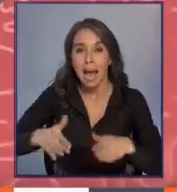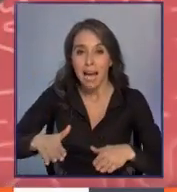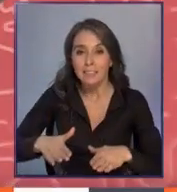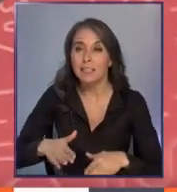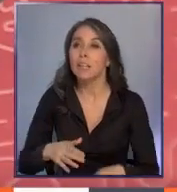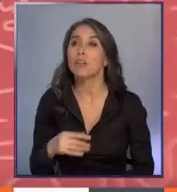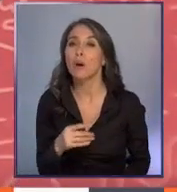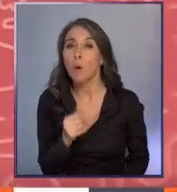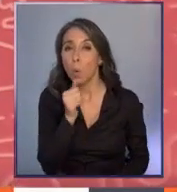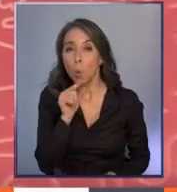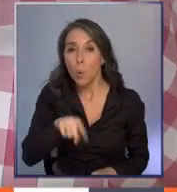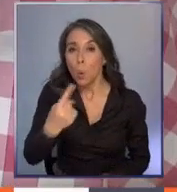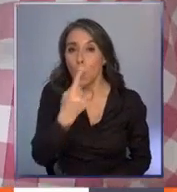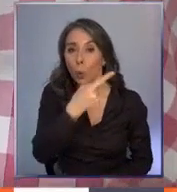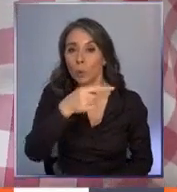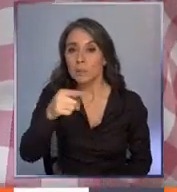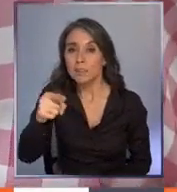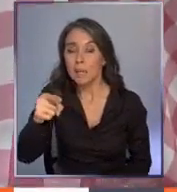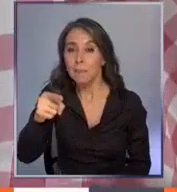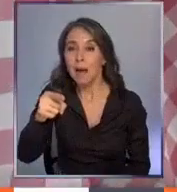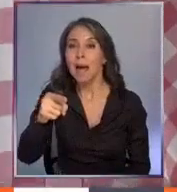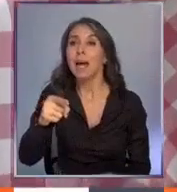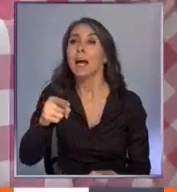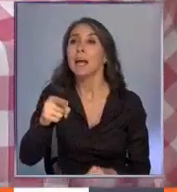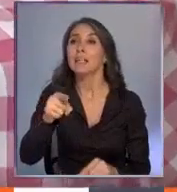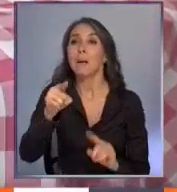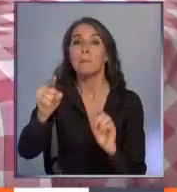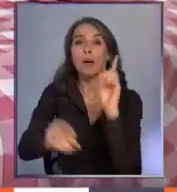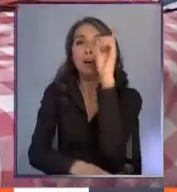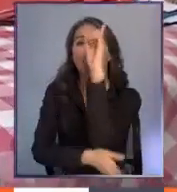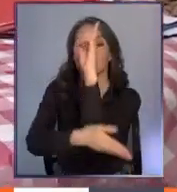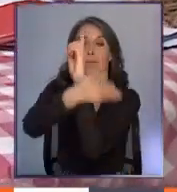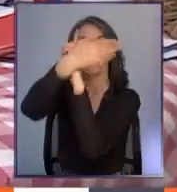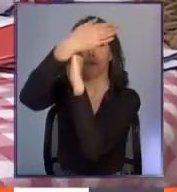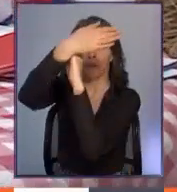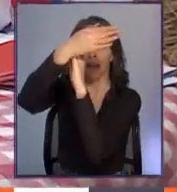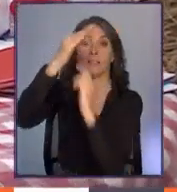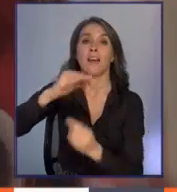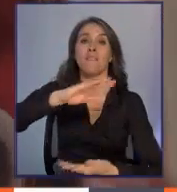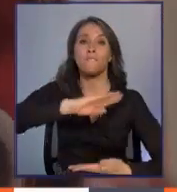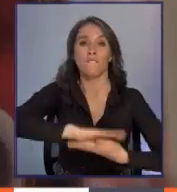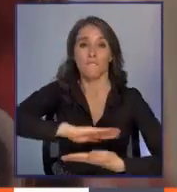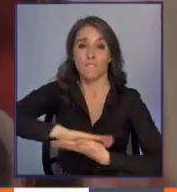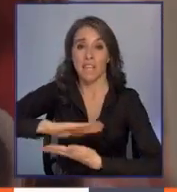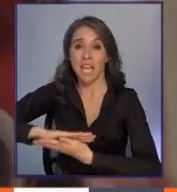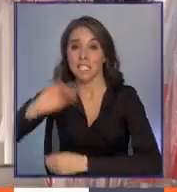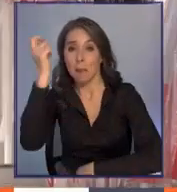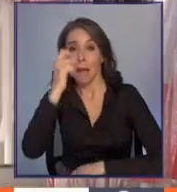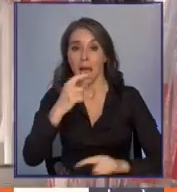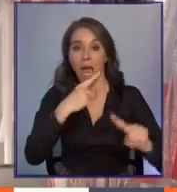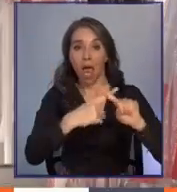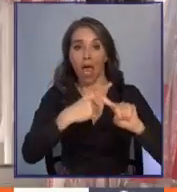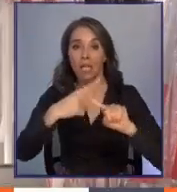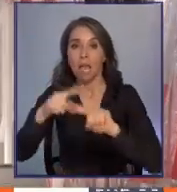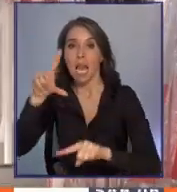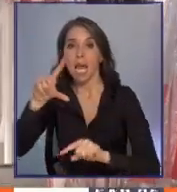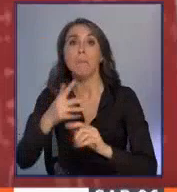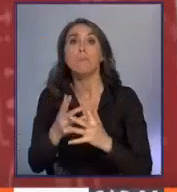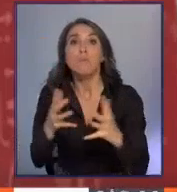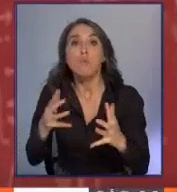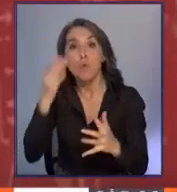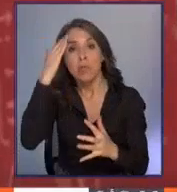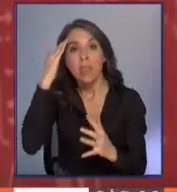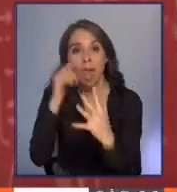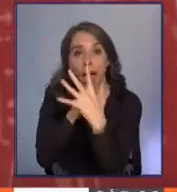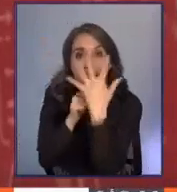Poco más de una semana para que no haya mástil sin su bandera. Fiestas patrias XXL, las de este año. 5 días de celebración